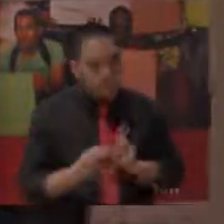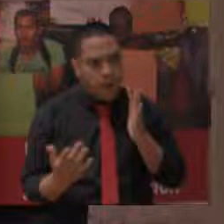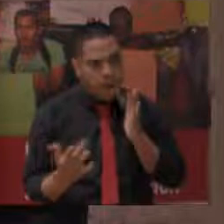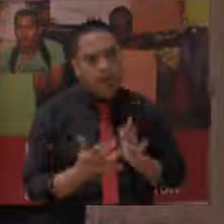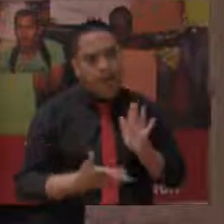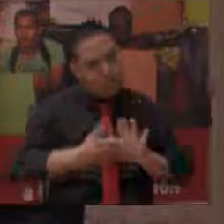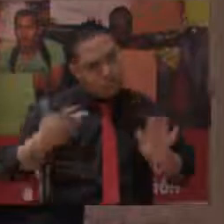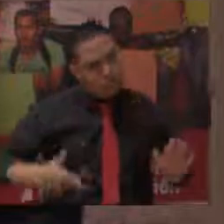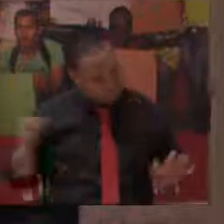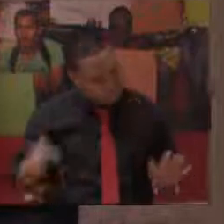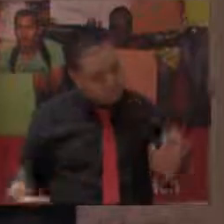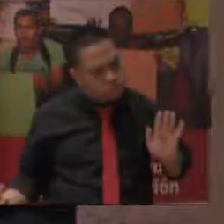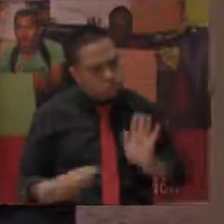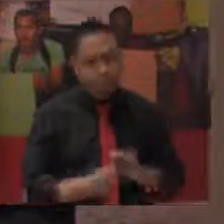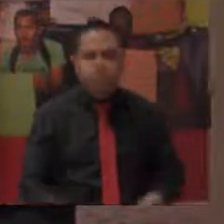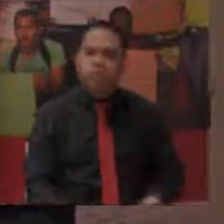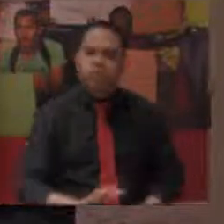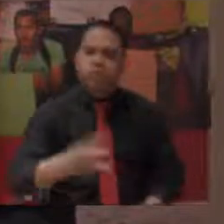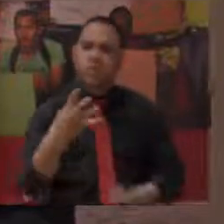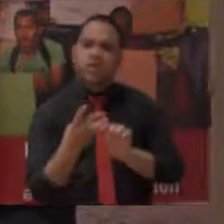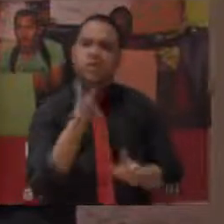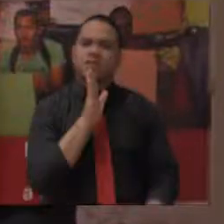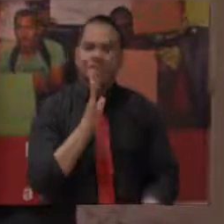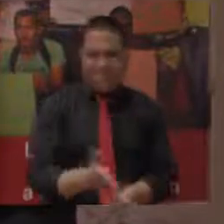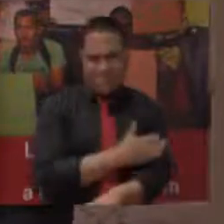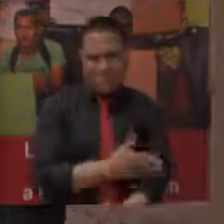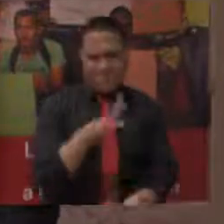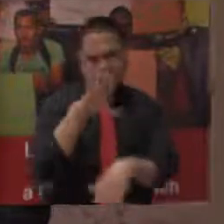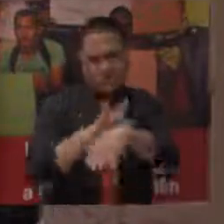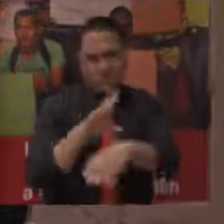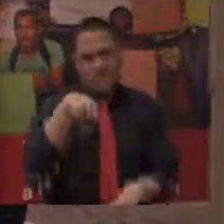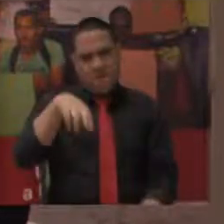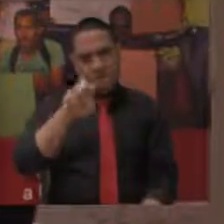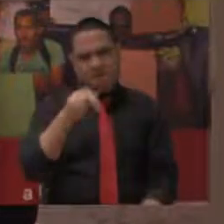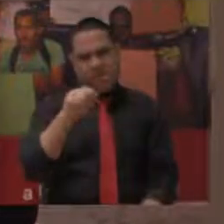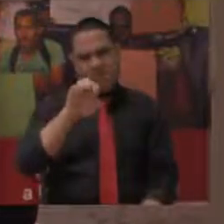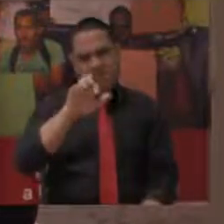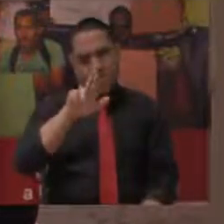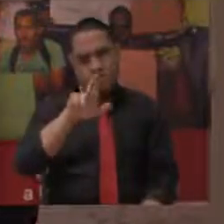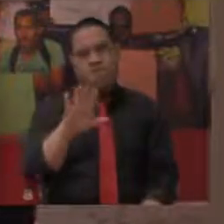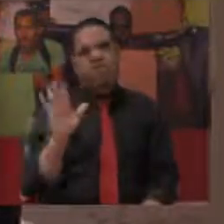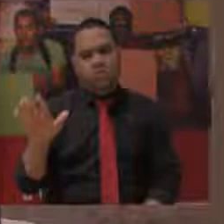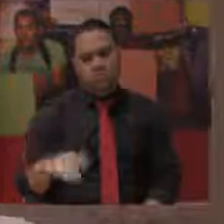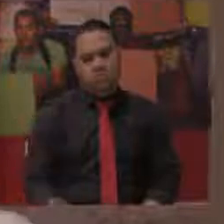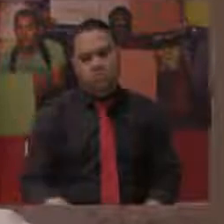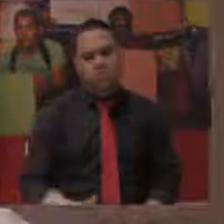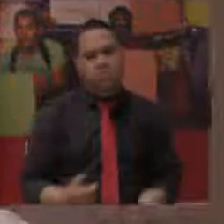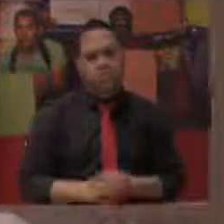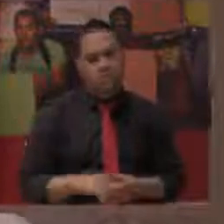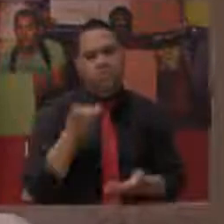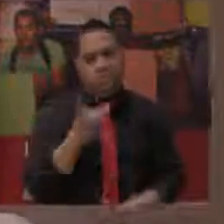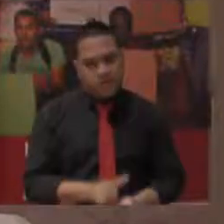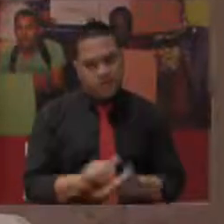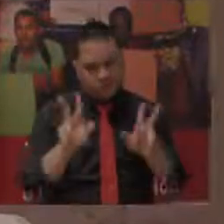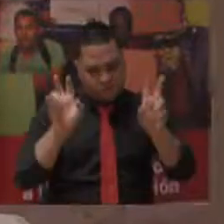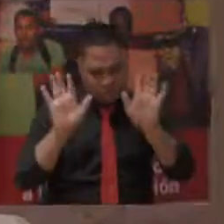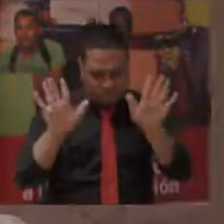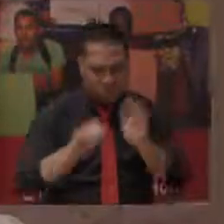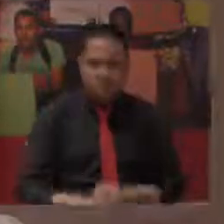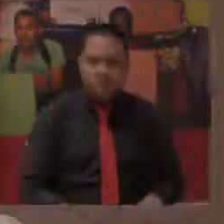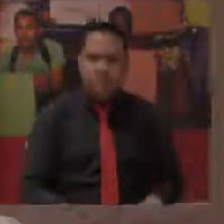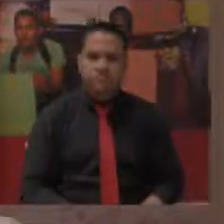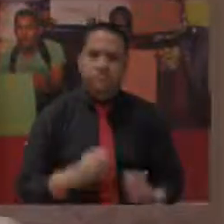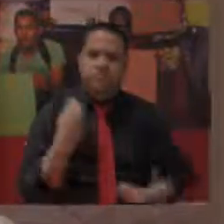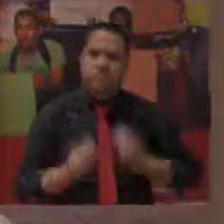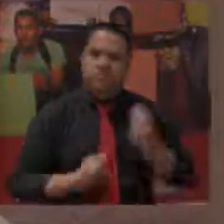Una cuarta, creo que es clave lo que señalaba el doctor Peñafort, hay que apartarse para este tipo